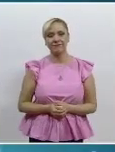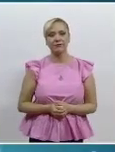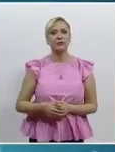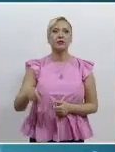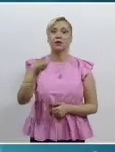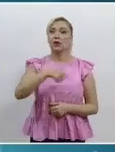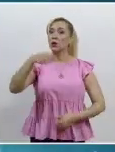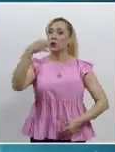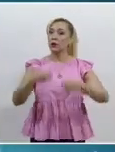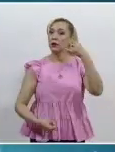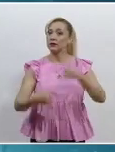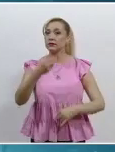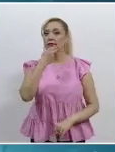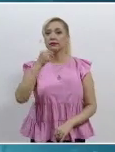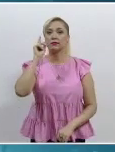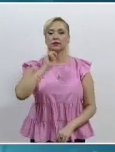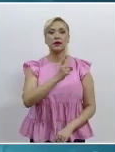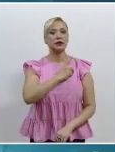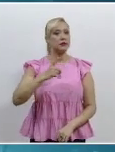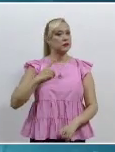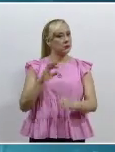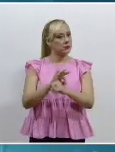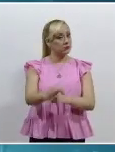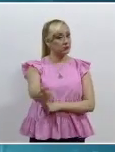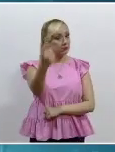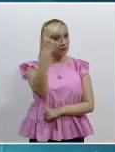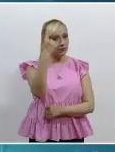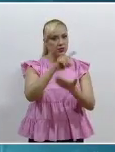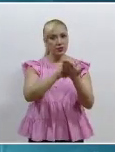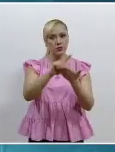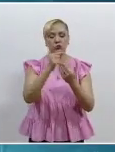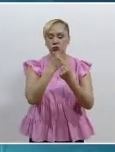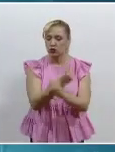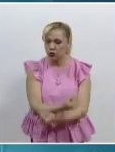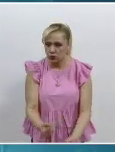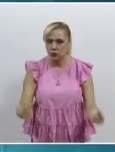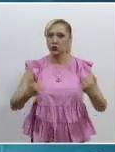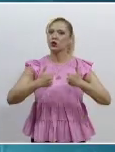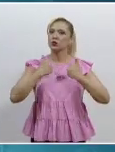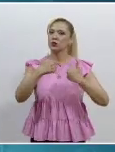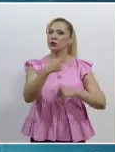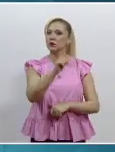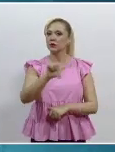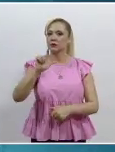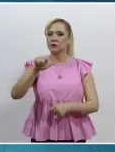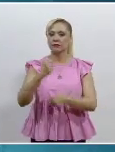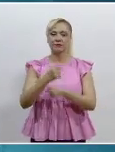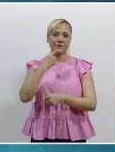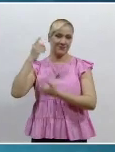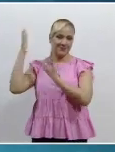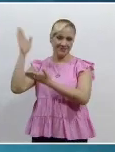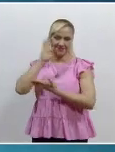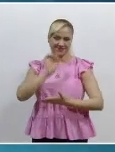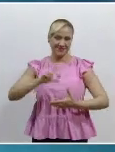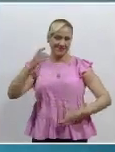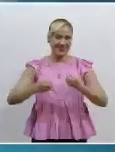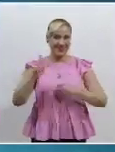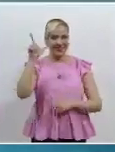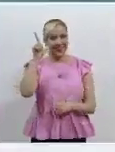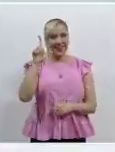Los impartidores de justicia deben tutelar en todo momento los derechos de la infancia y adolescencia, aseguró el ministro Javier